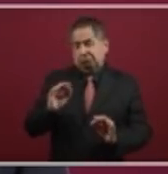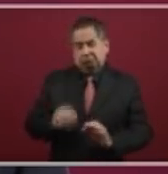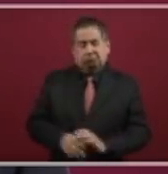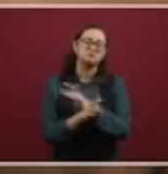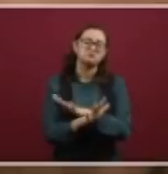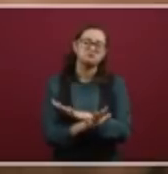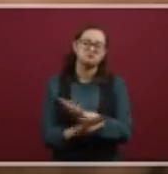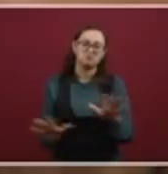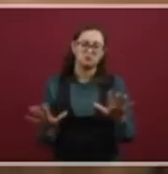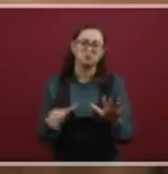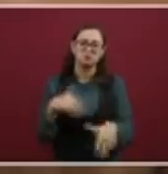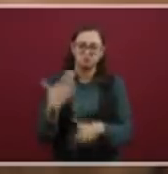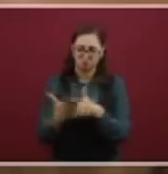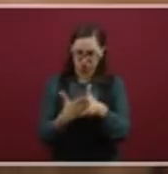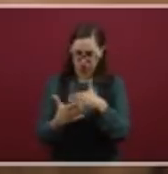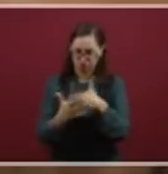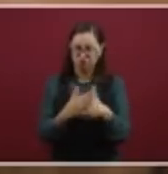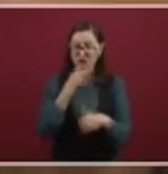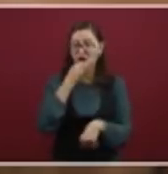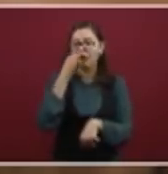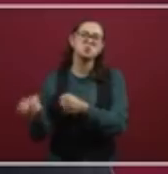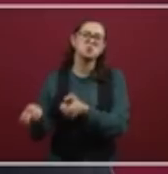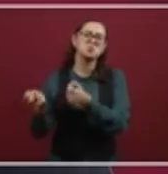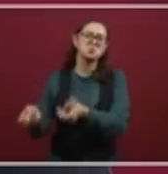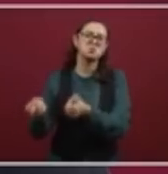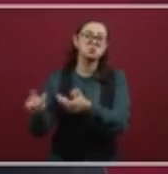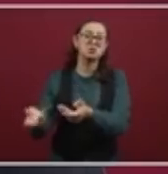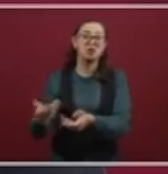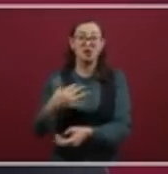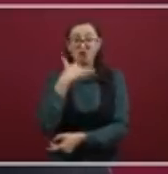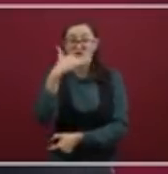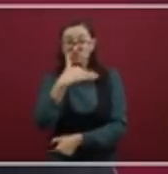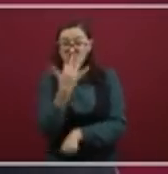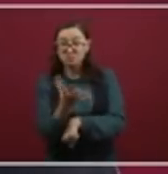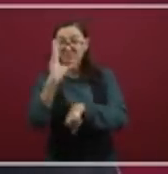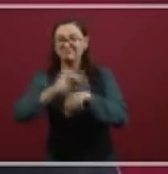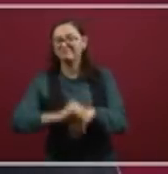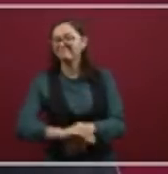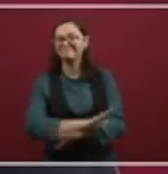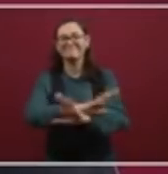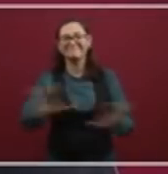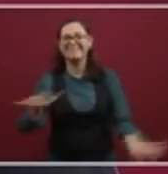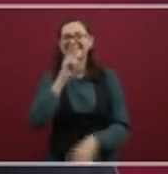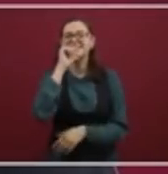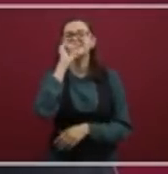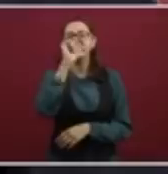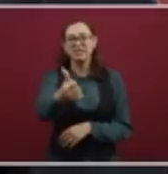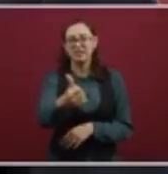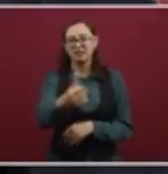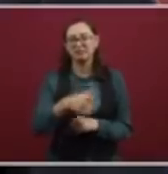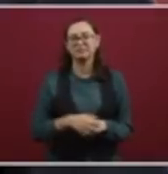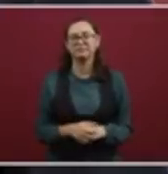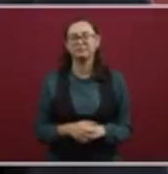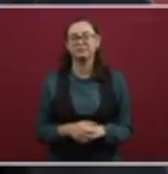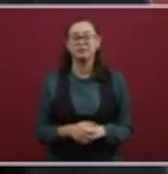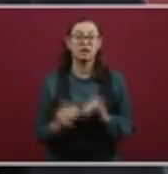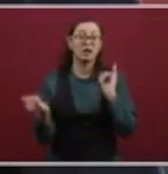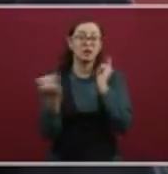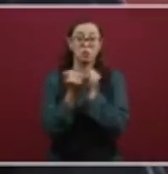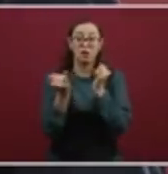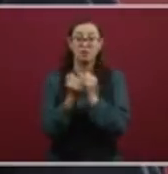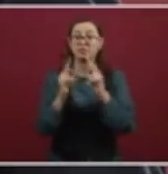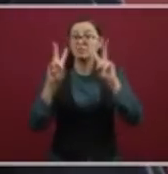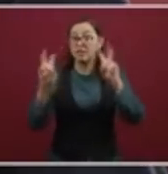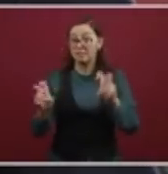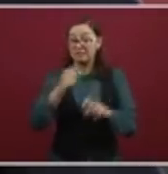el Bienestar, que atenderá a la población vulnerable. Y en el caso de el sistema de salud va a